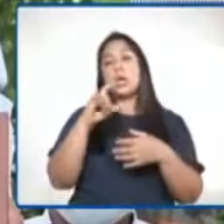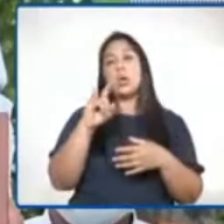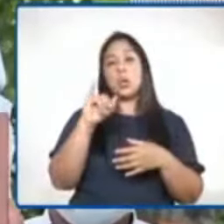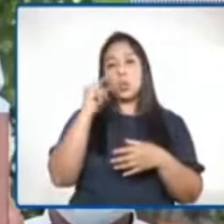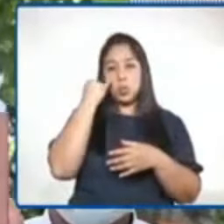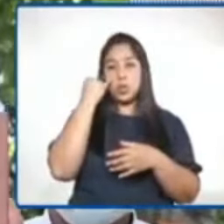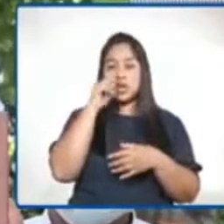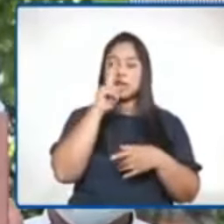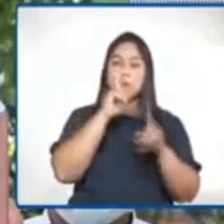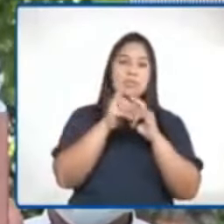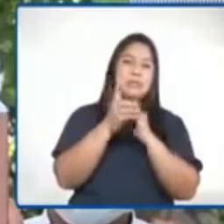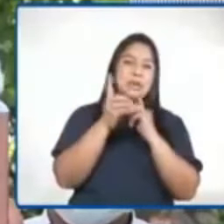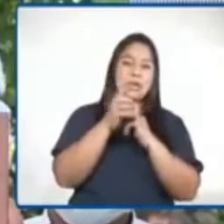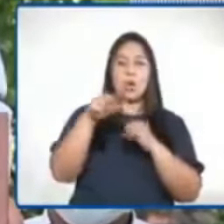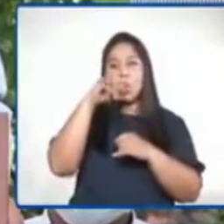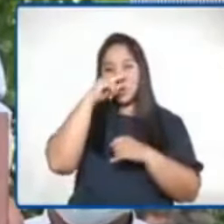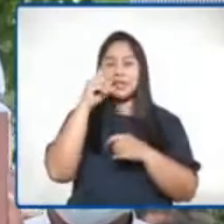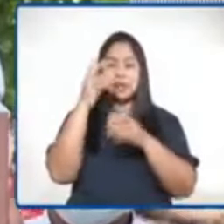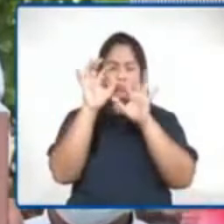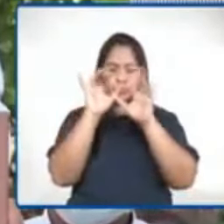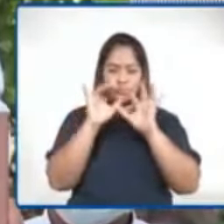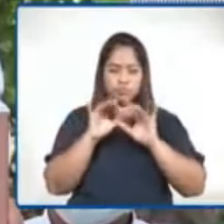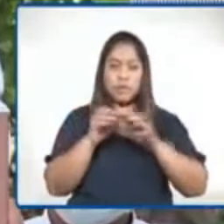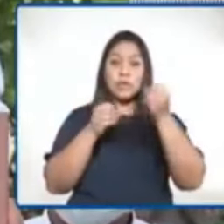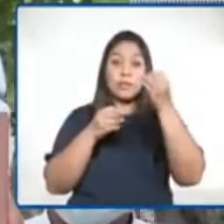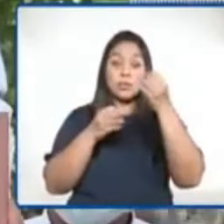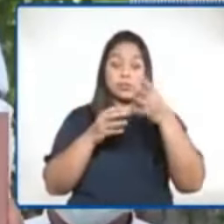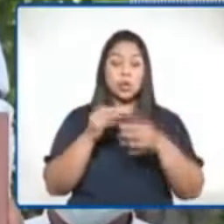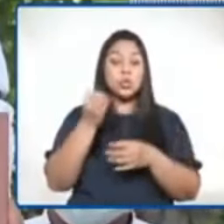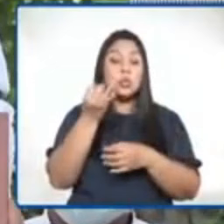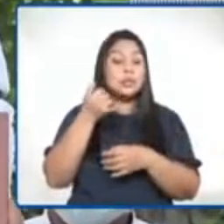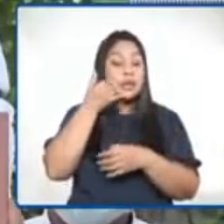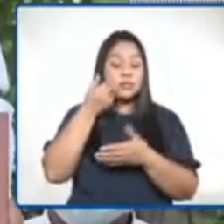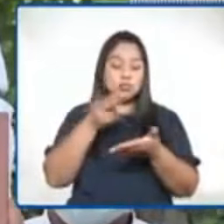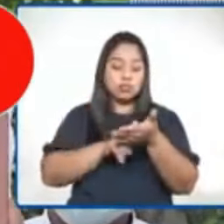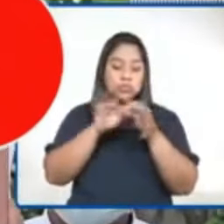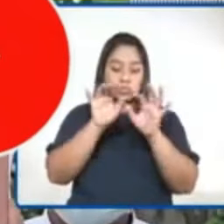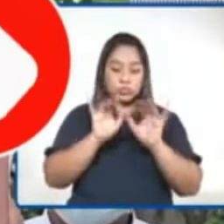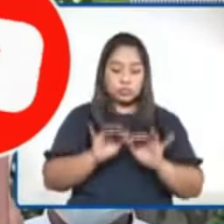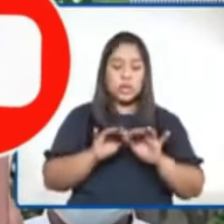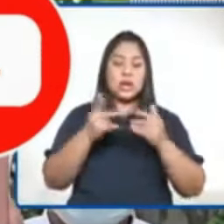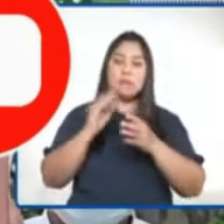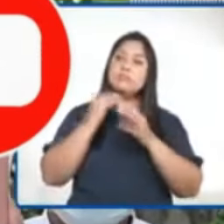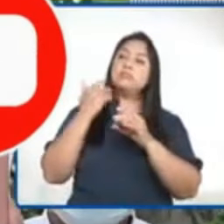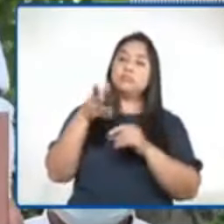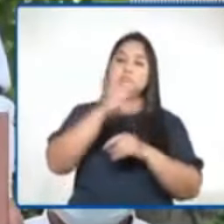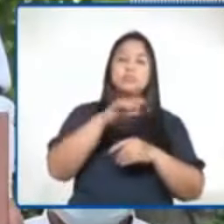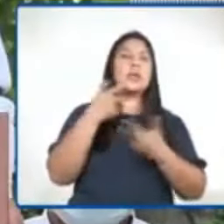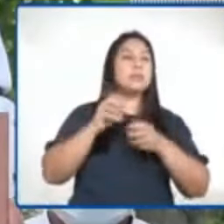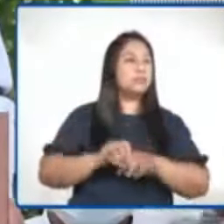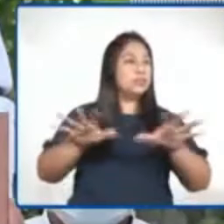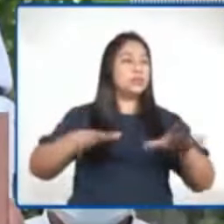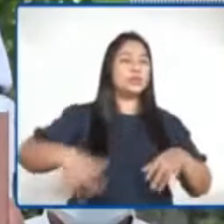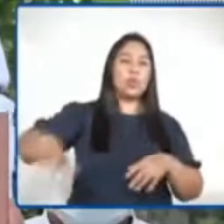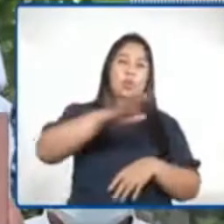datos que se piden ahí nos ayudará muchísimo para que podamos aligerar la vacunación y tratemos de ir cubriendo al